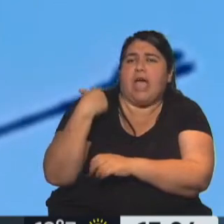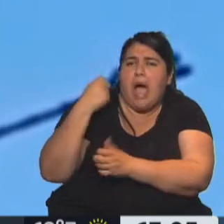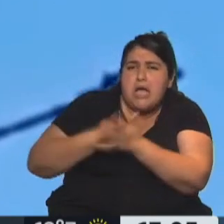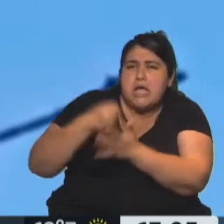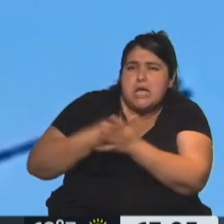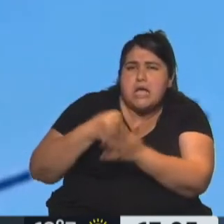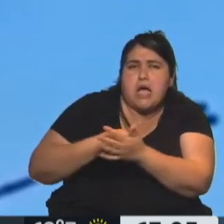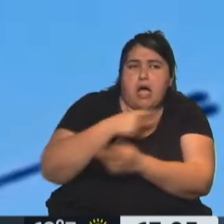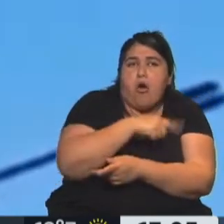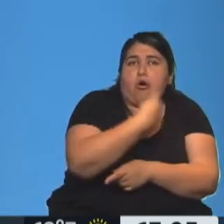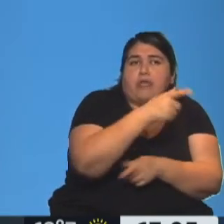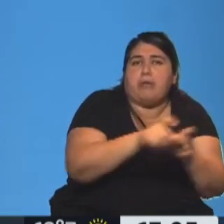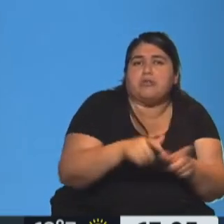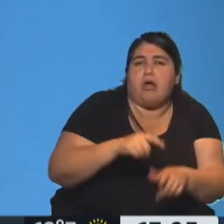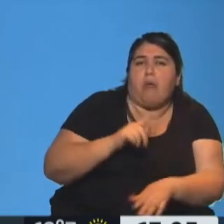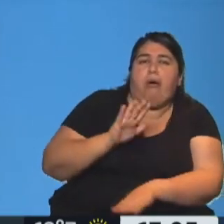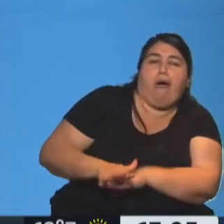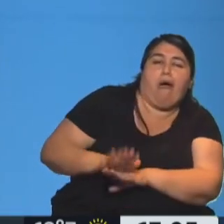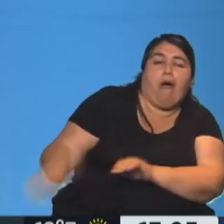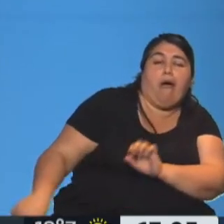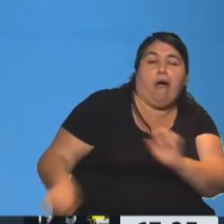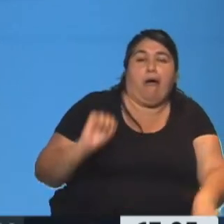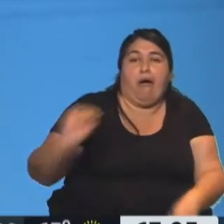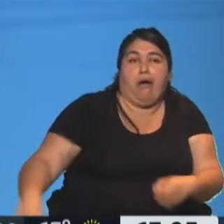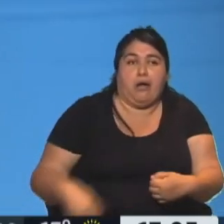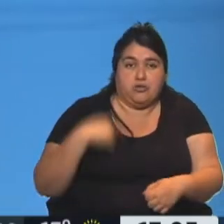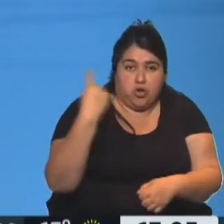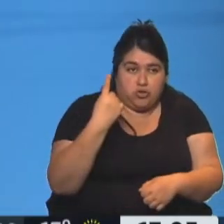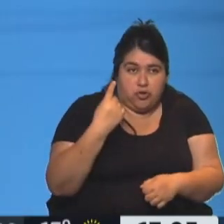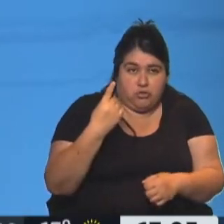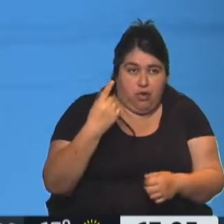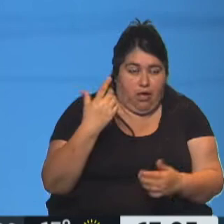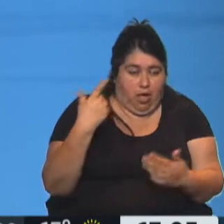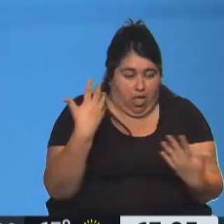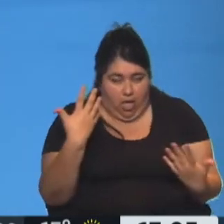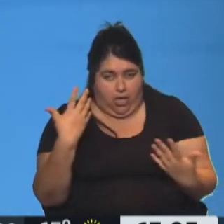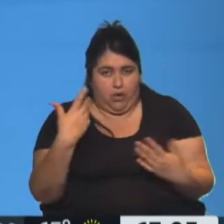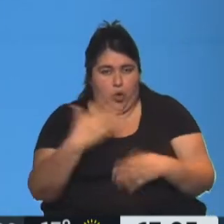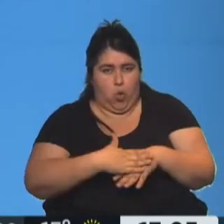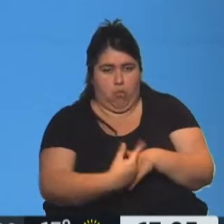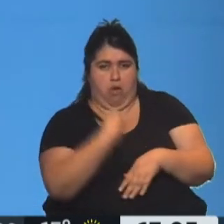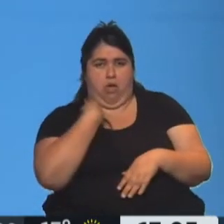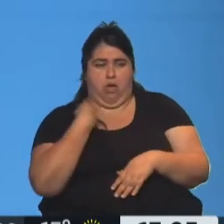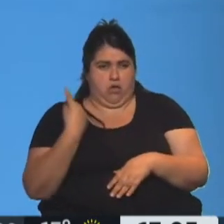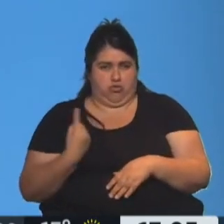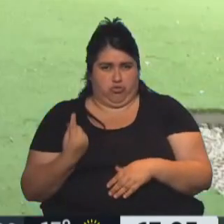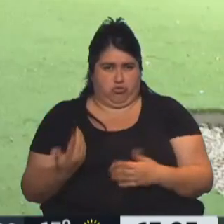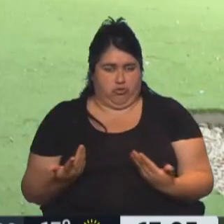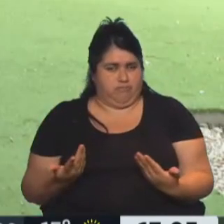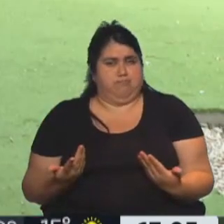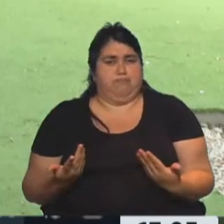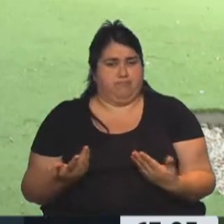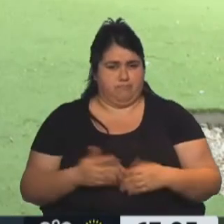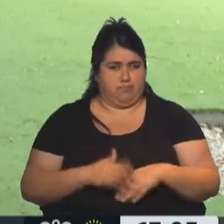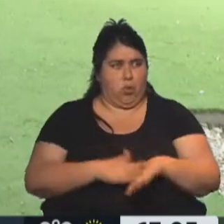vida, nos tragamos lo que nos tengamos que tragar por nuestra patria. Y somos miles y miles, muchos más